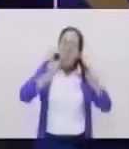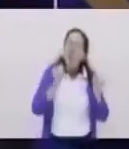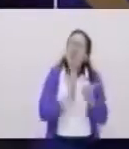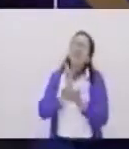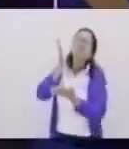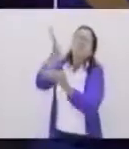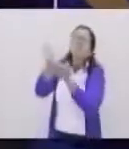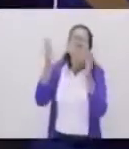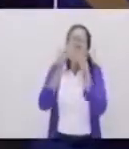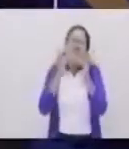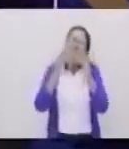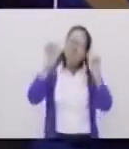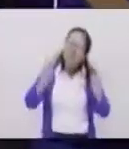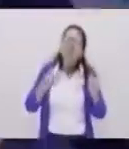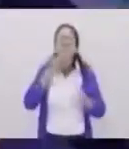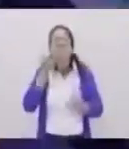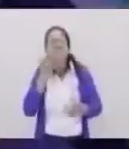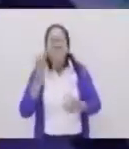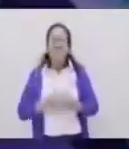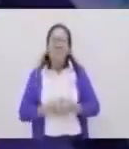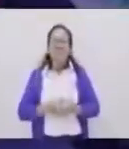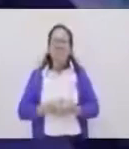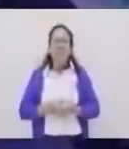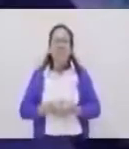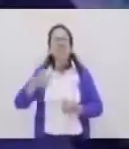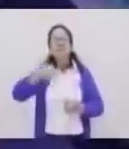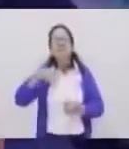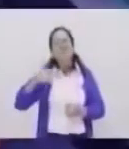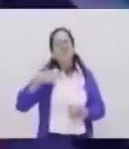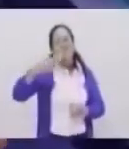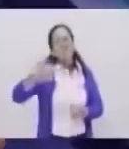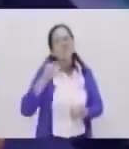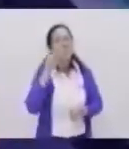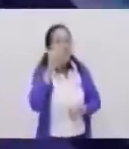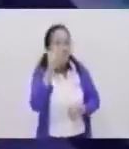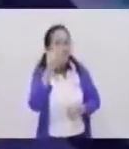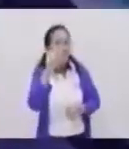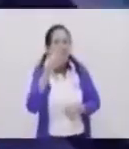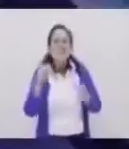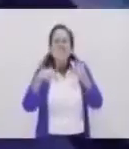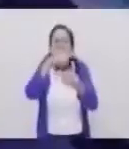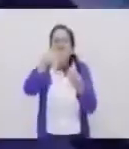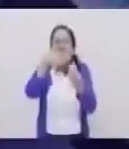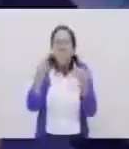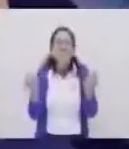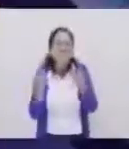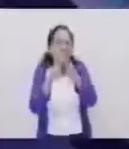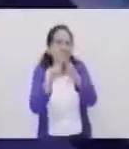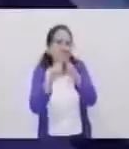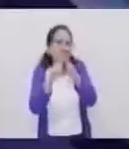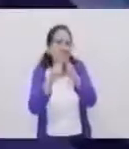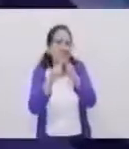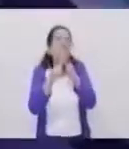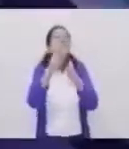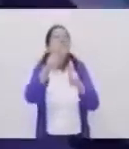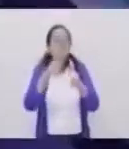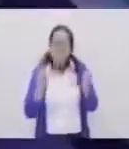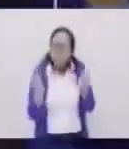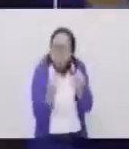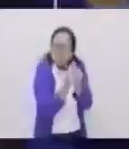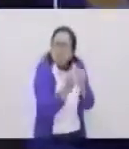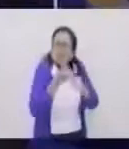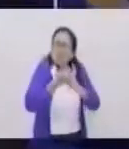pudieron atravesar el puente y lograr su cometido. Ahora yo te invito a que tú, junto con tu familia, tomes adelante los